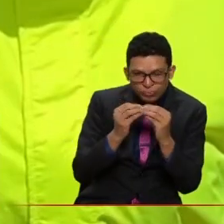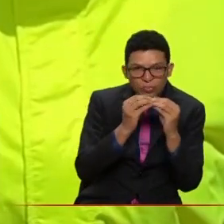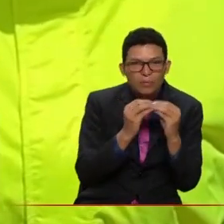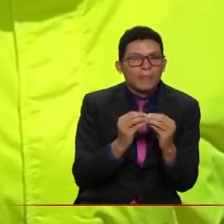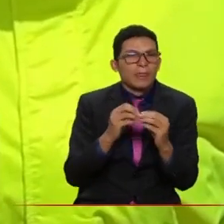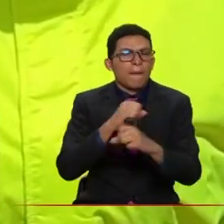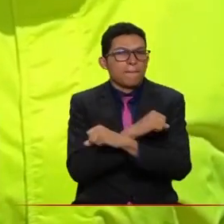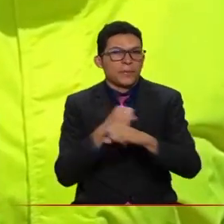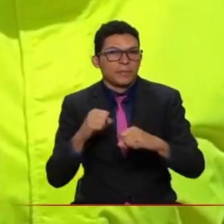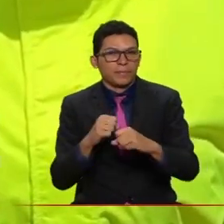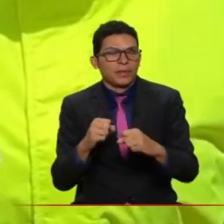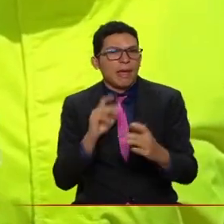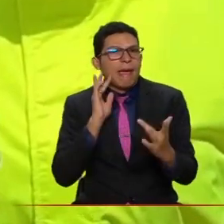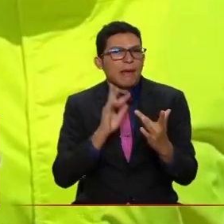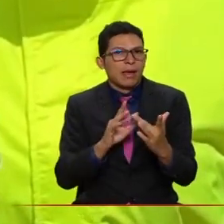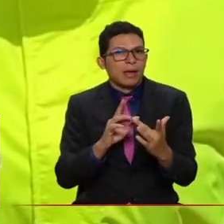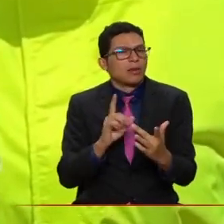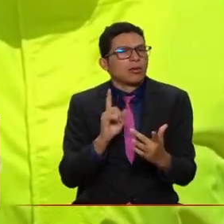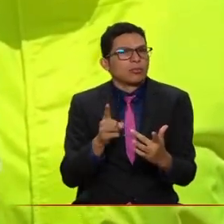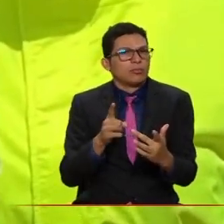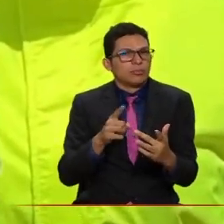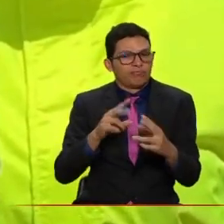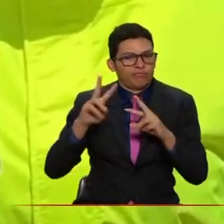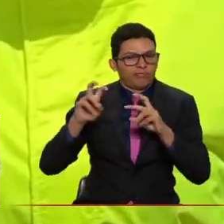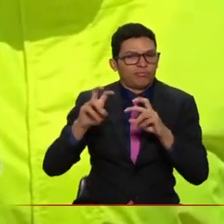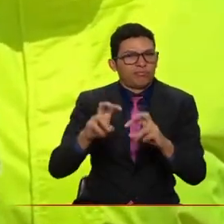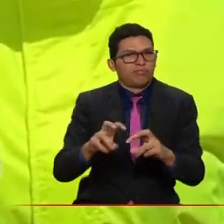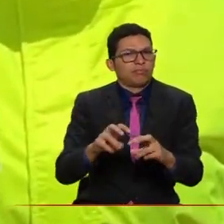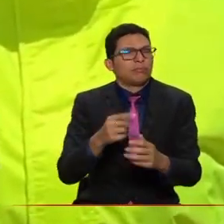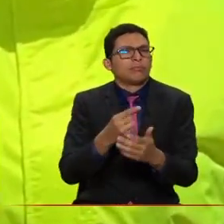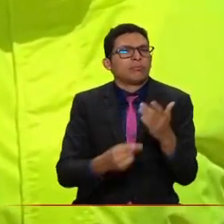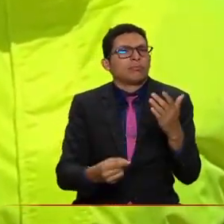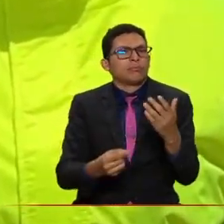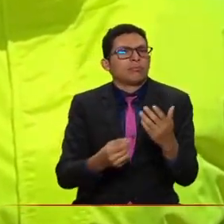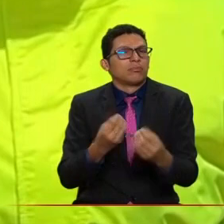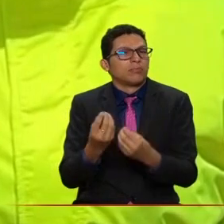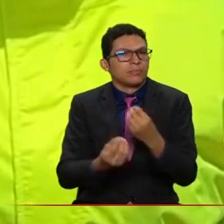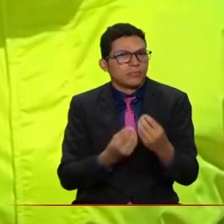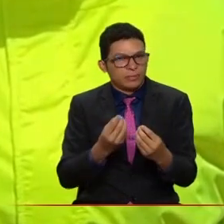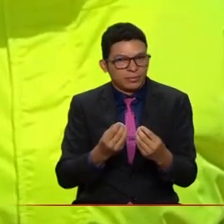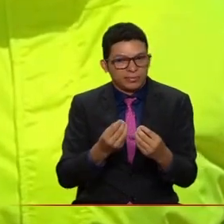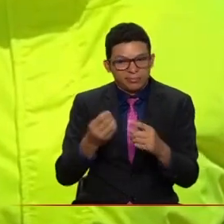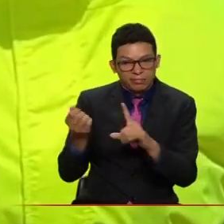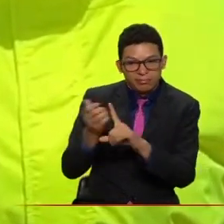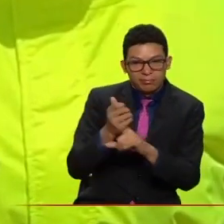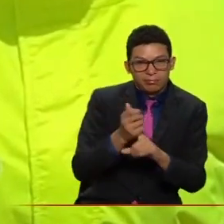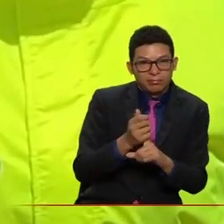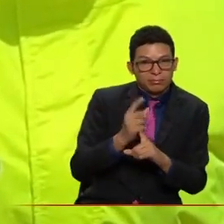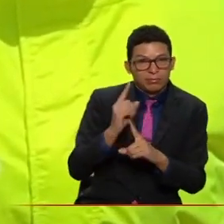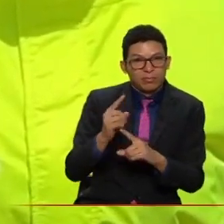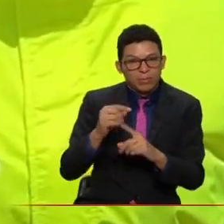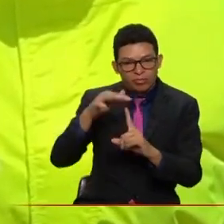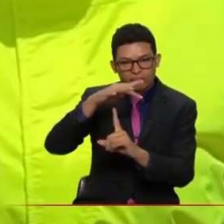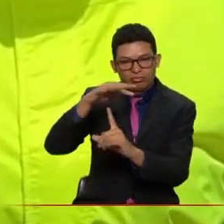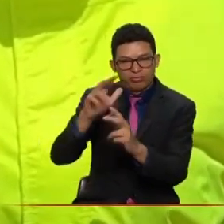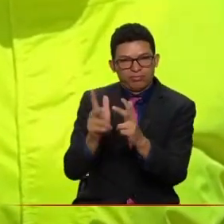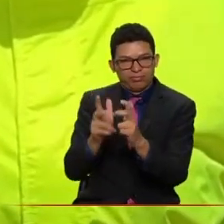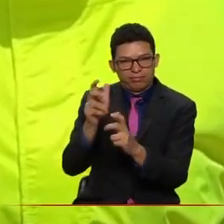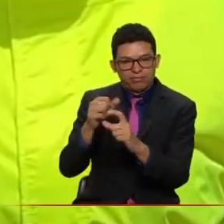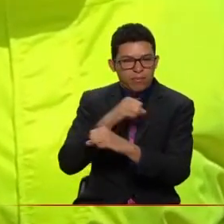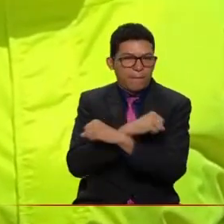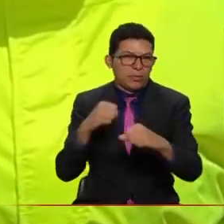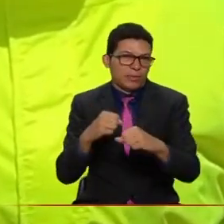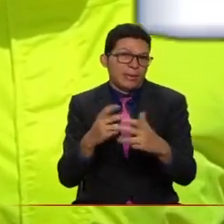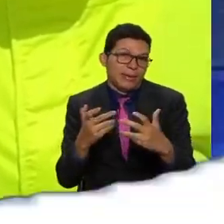es parte de la red que ya se está investigando, que se dedicaba a la consecución y adecuación de drones para atacar a la